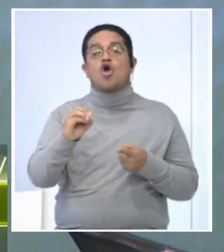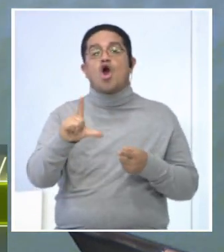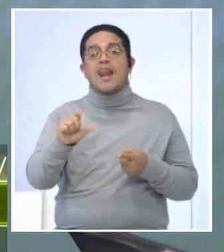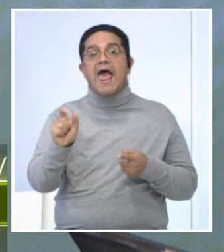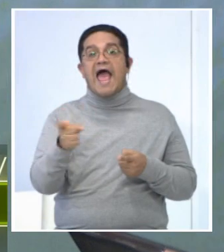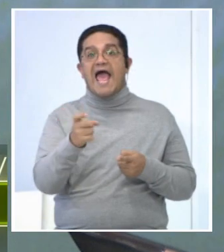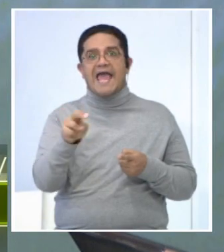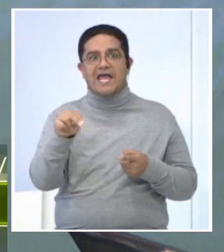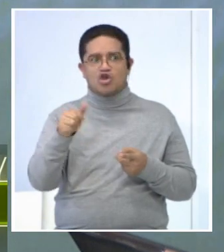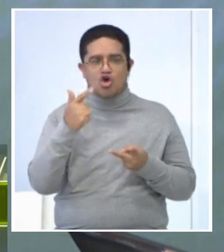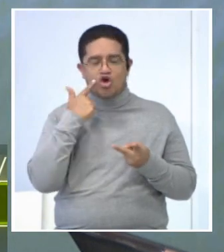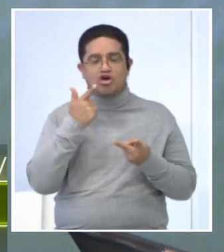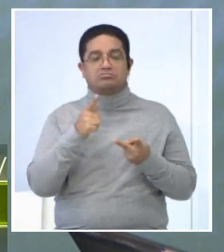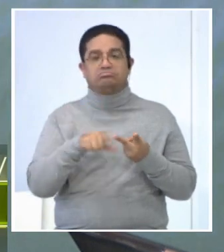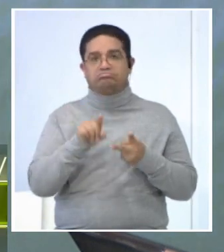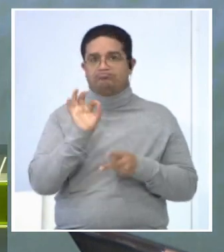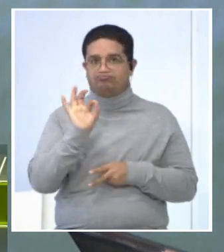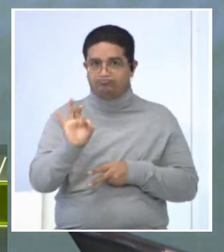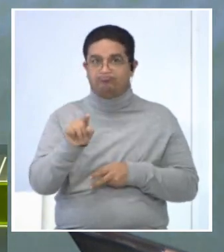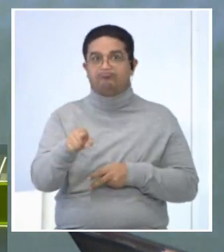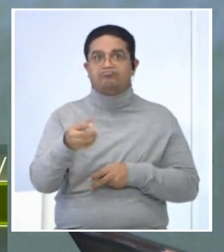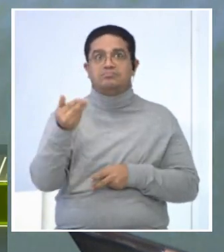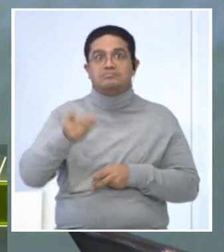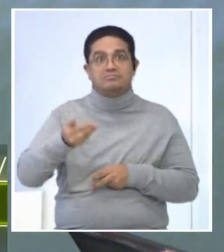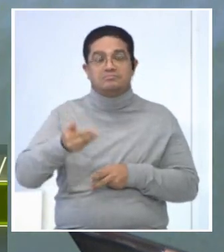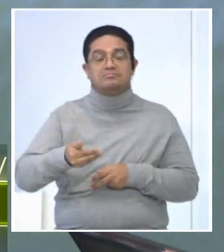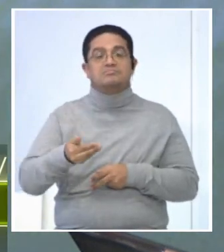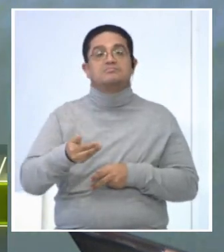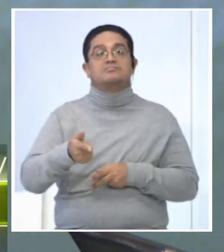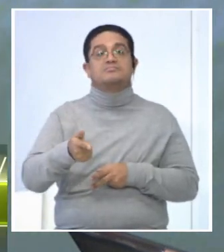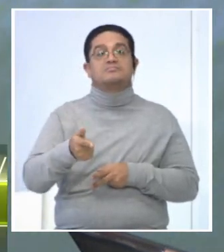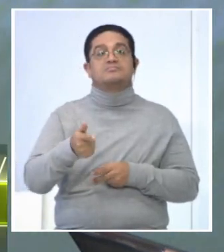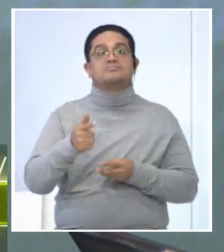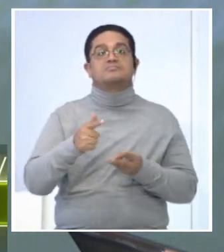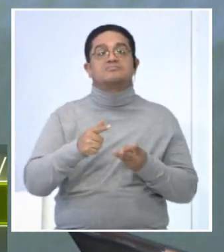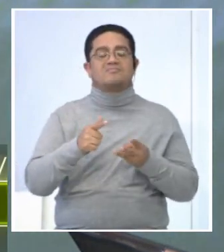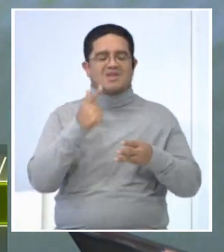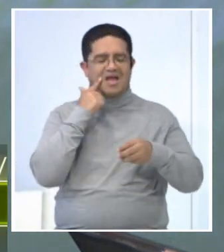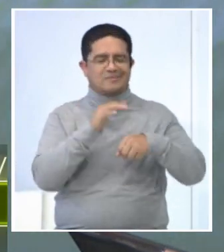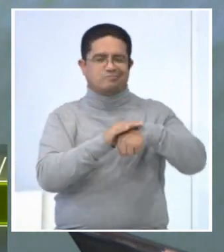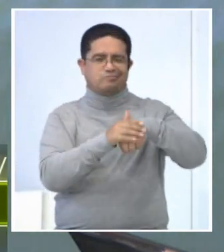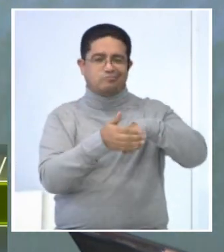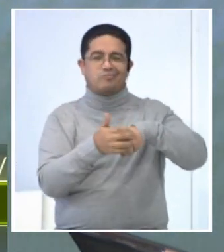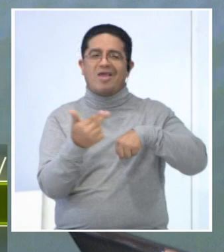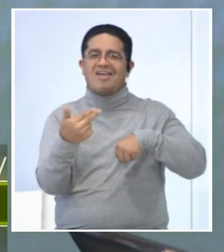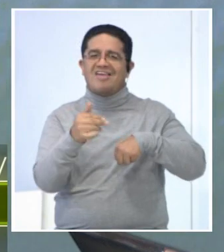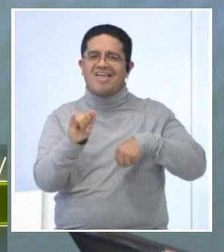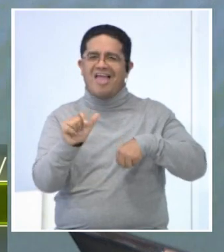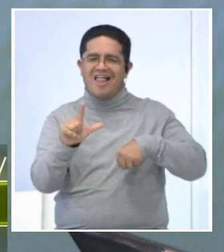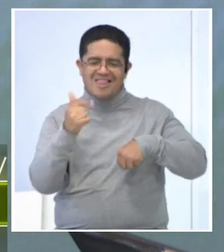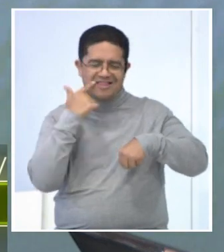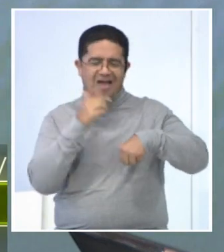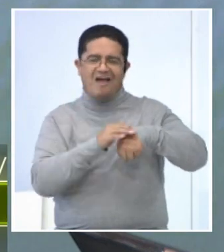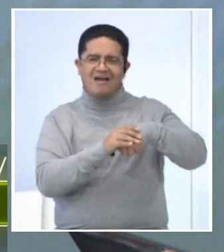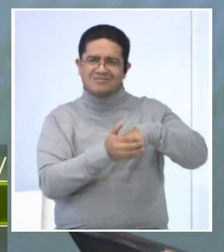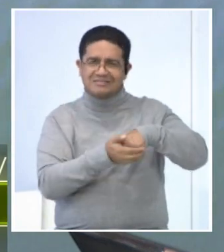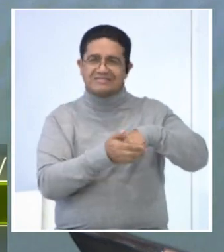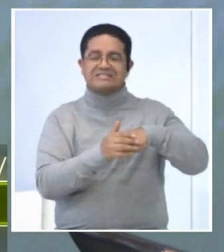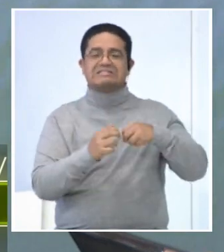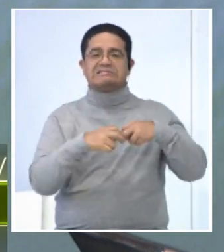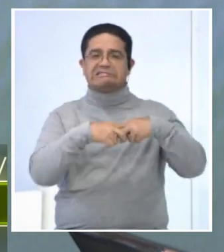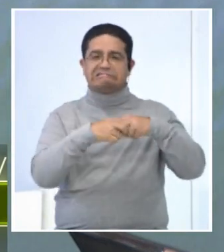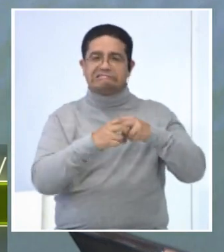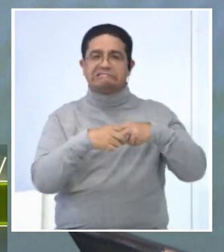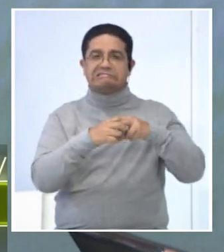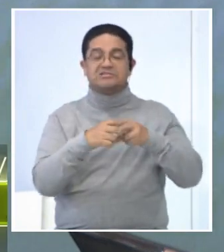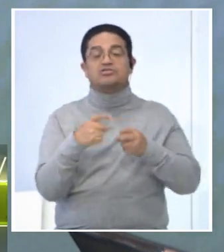sea, es parte fundamental para esa membrana hialina que recubre a la porción distal de estas articulaciones. Entonces, no